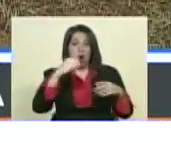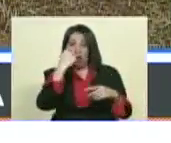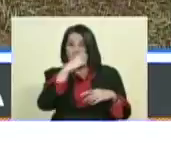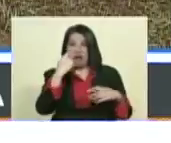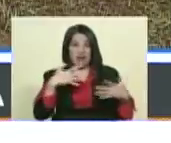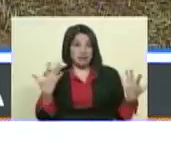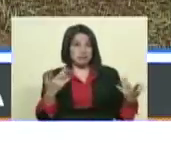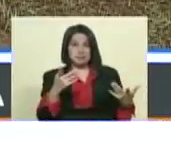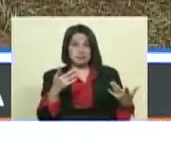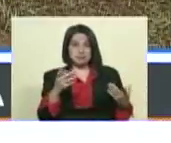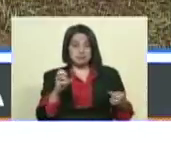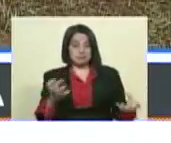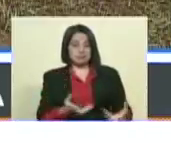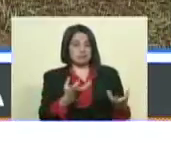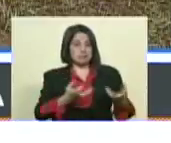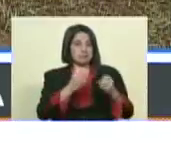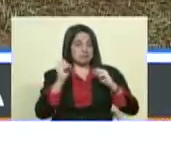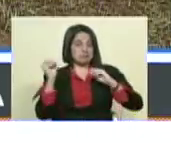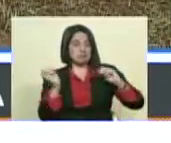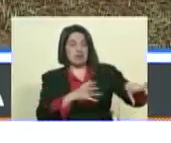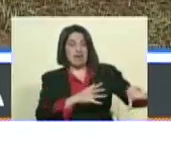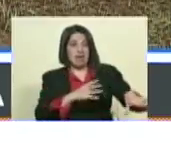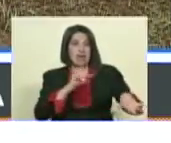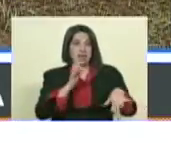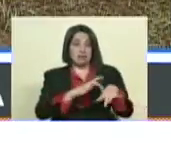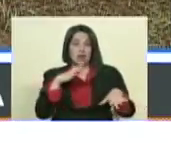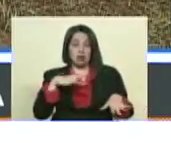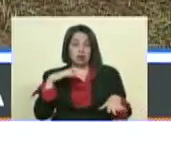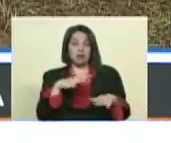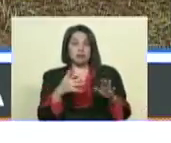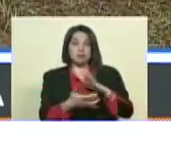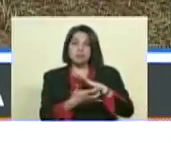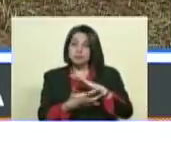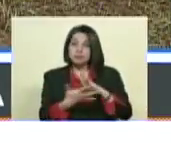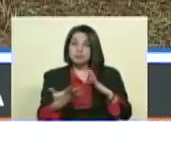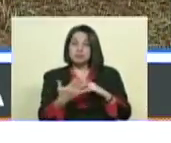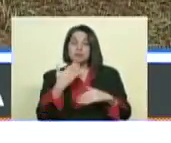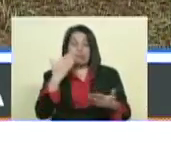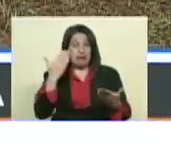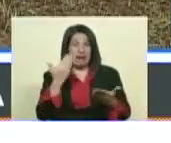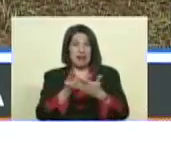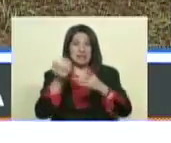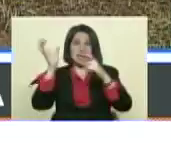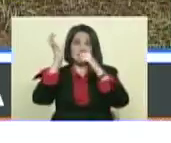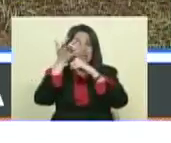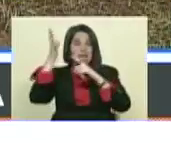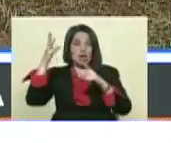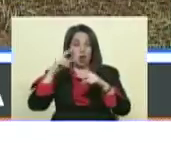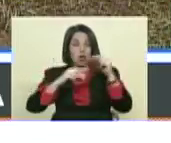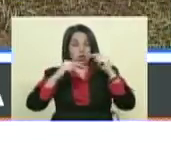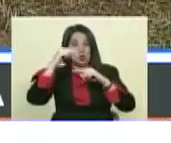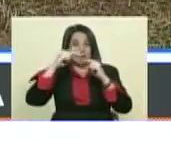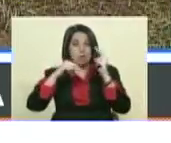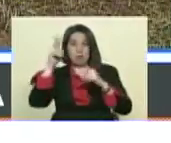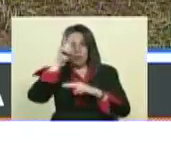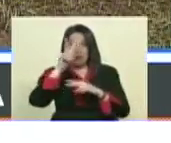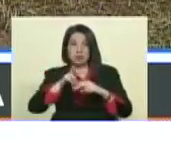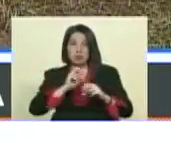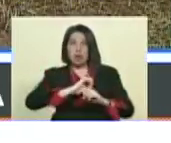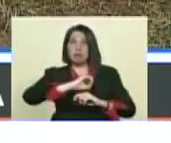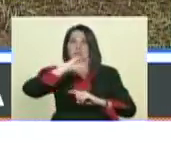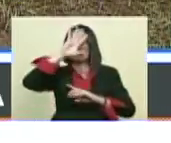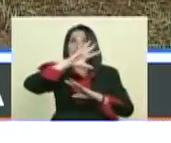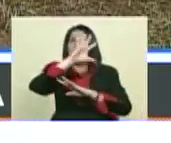¿Y cómo hacemos esto? Con las más modernas tecnologías. Gracias al satélite construida por Venezuela y lanzado al